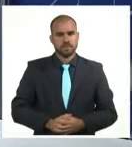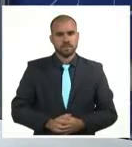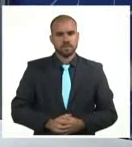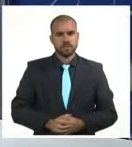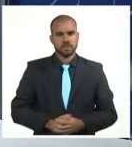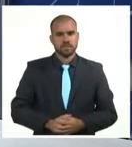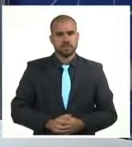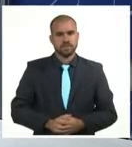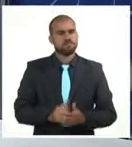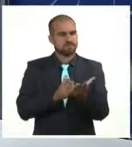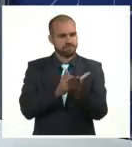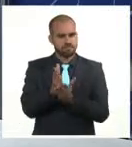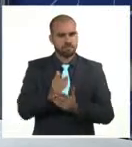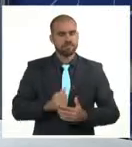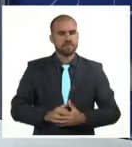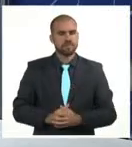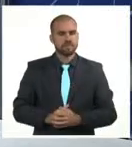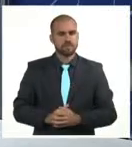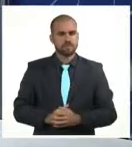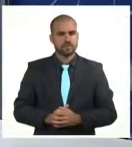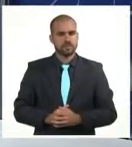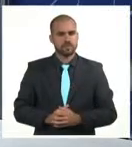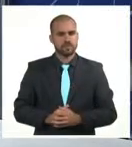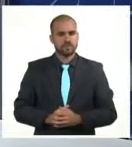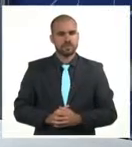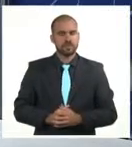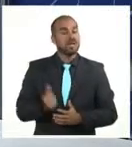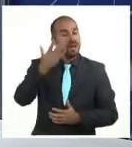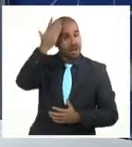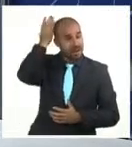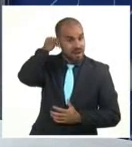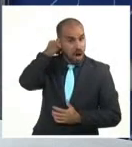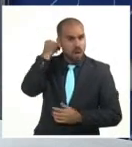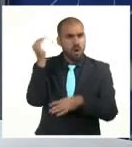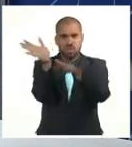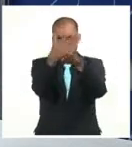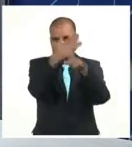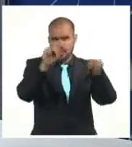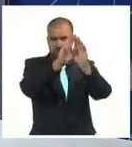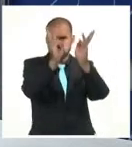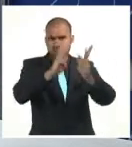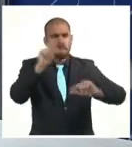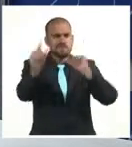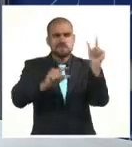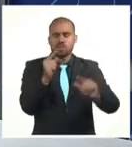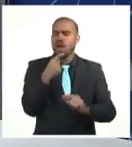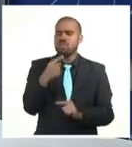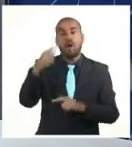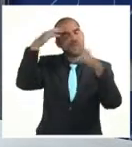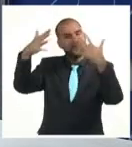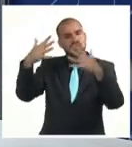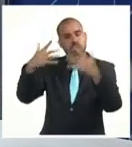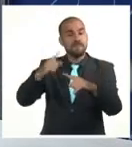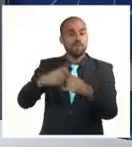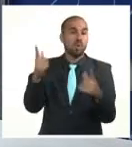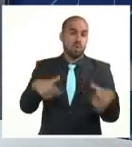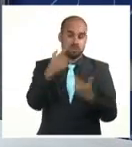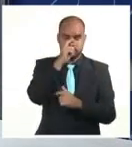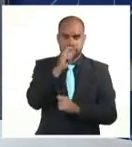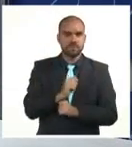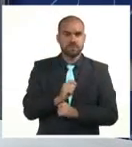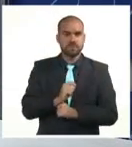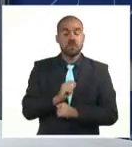en ocasiones al líder de la revolución cubana raúl castro- rusia multiplicado en redes sociales el primer secretario del comité central del partido y